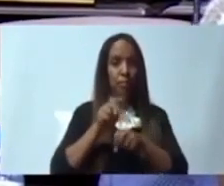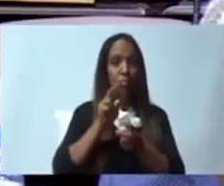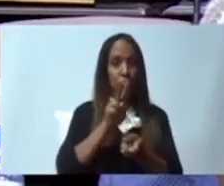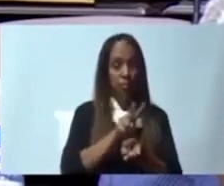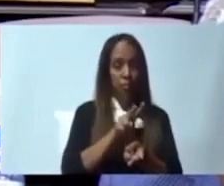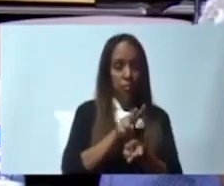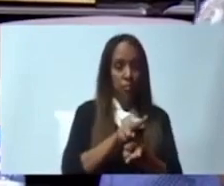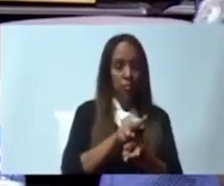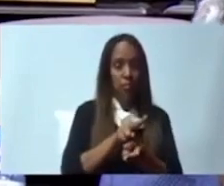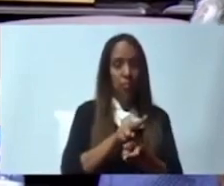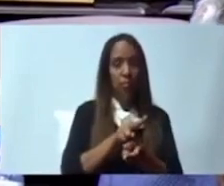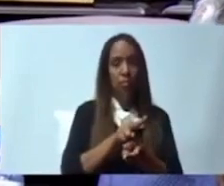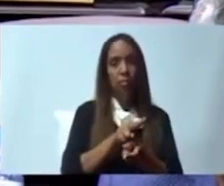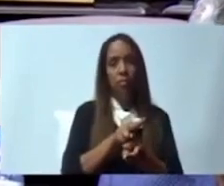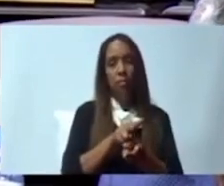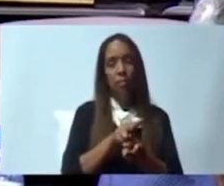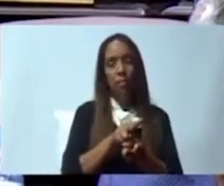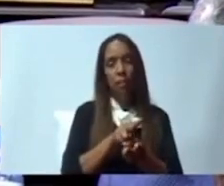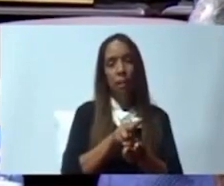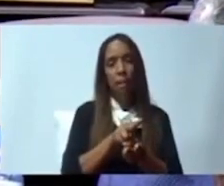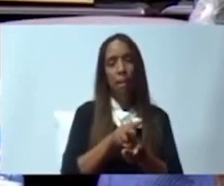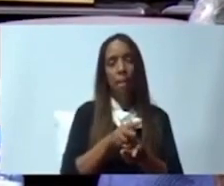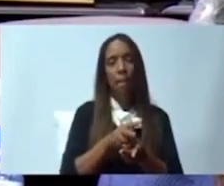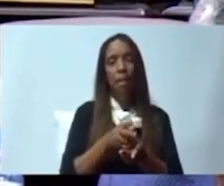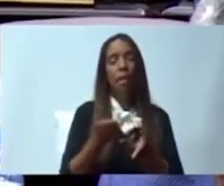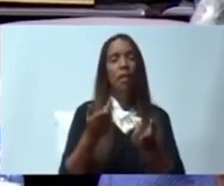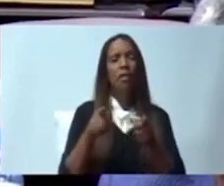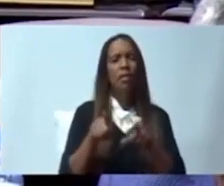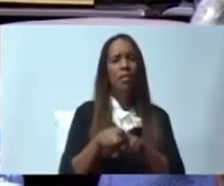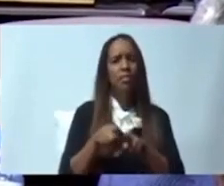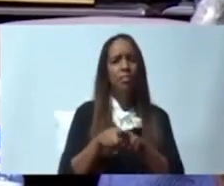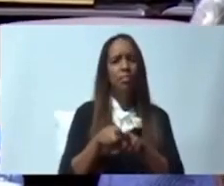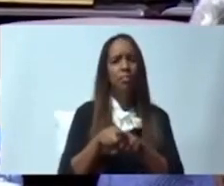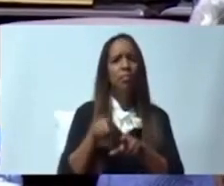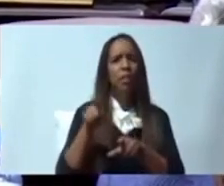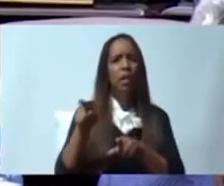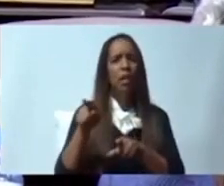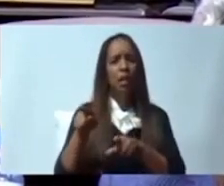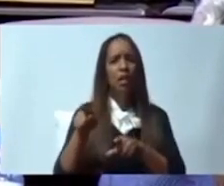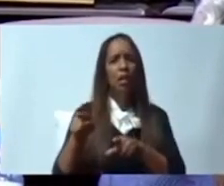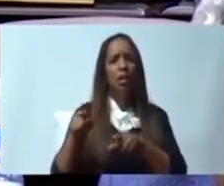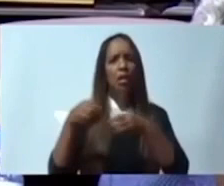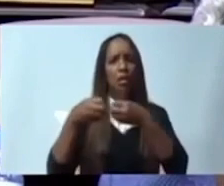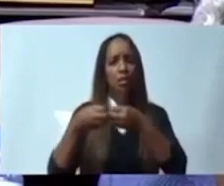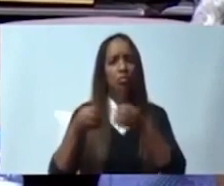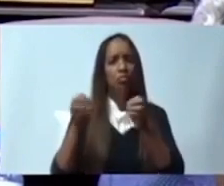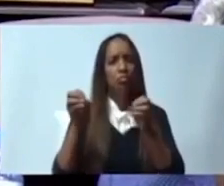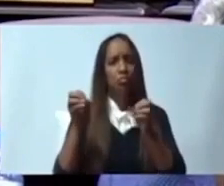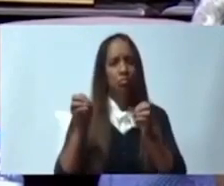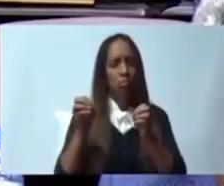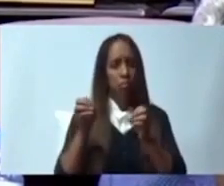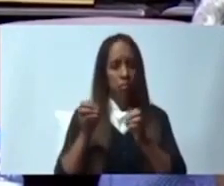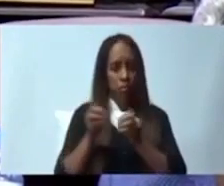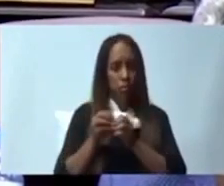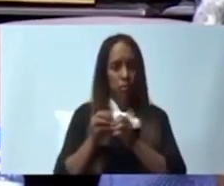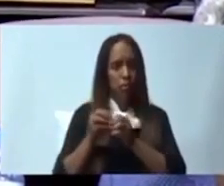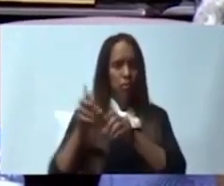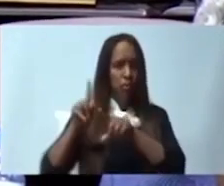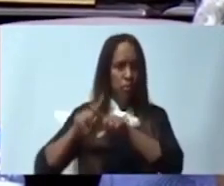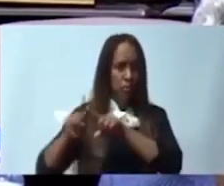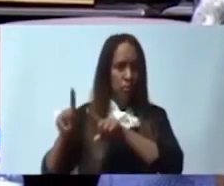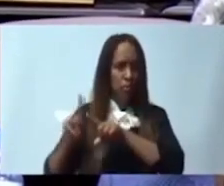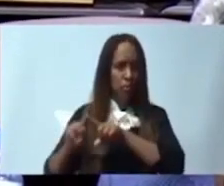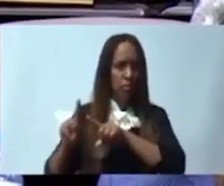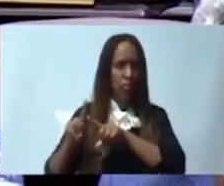expresado. Entonces, le quedan unos meses para ella continuar con este